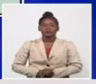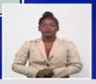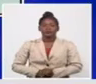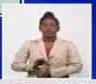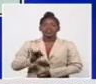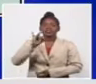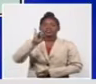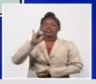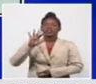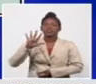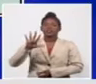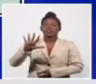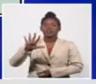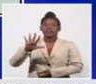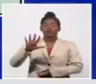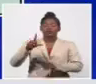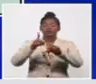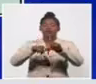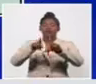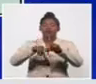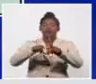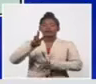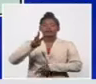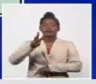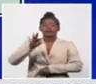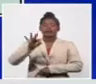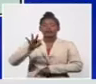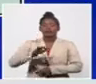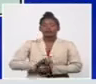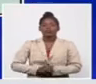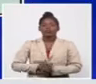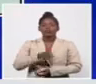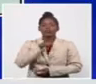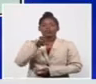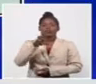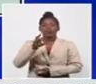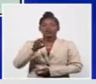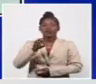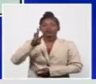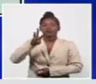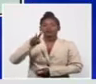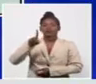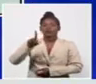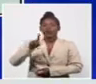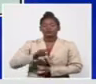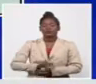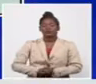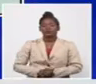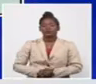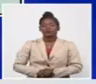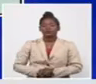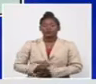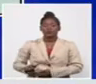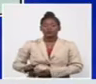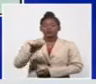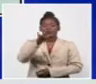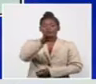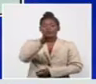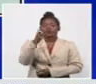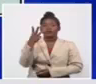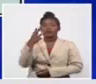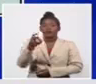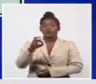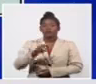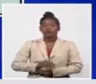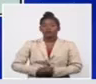75, de Regla 38, del Cerro 31, de Boyeros 30, de Plaza